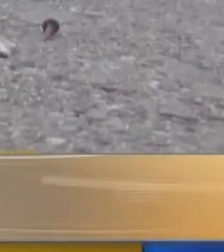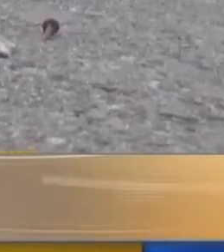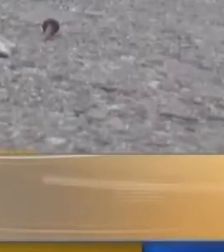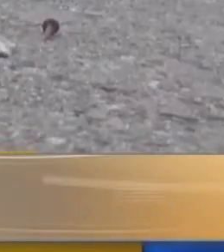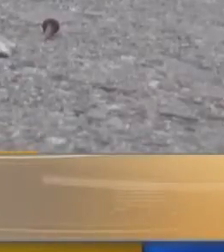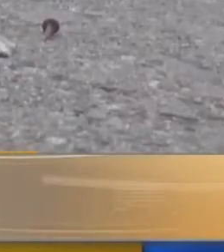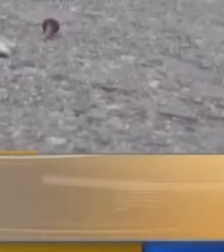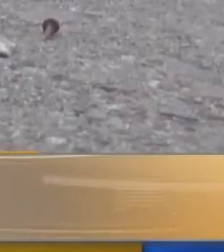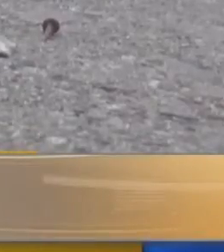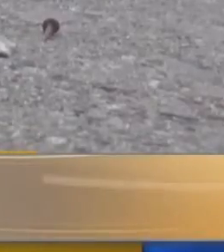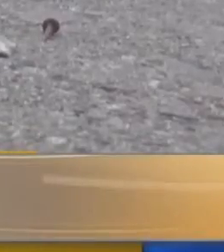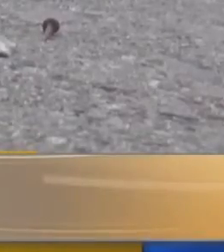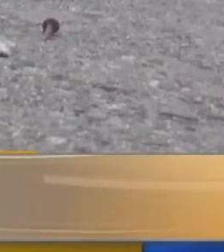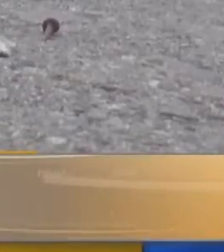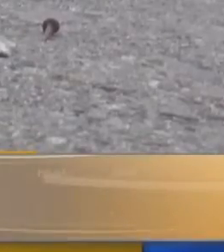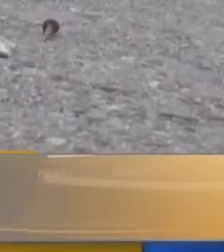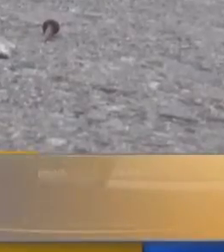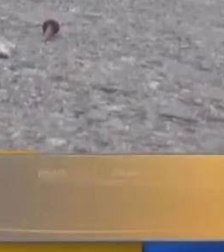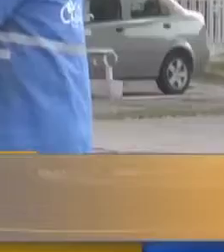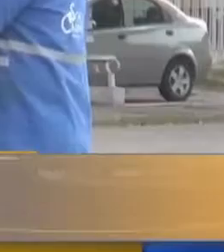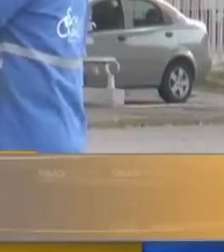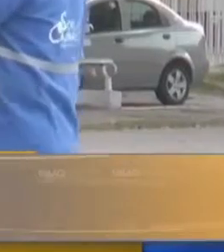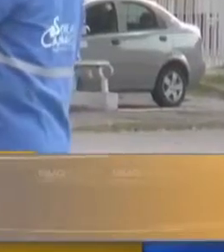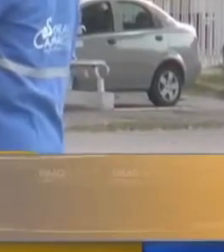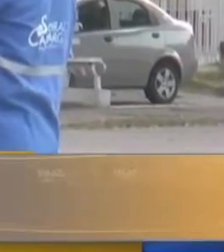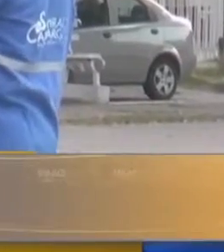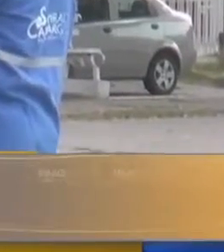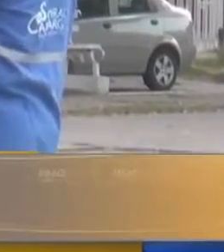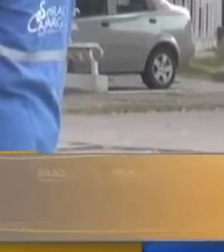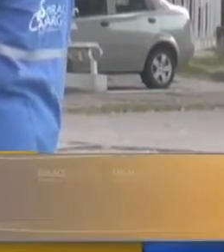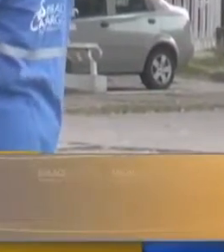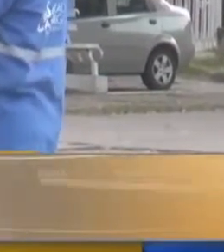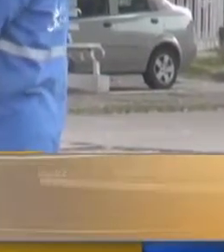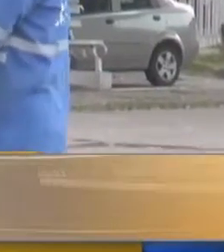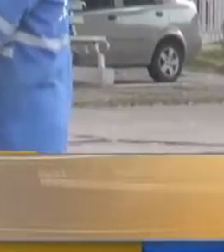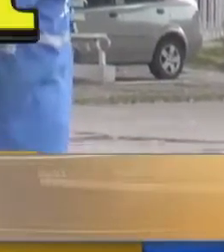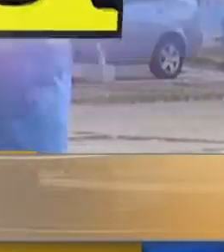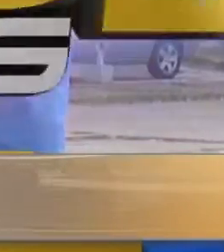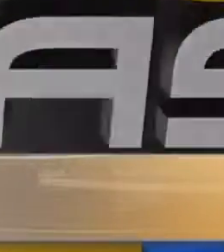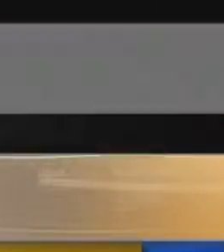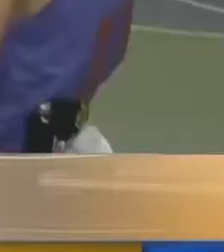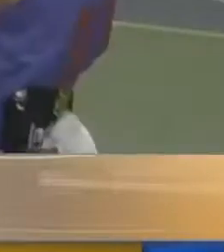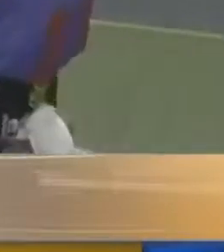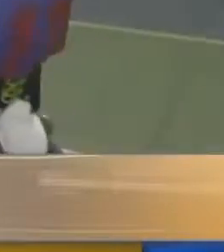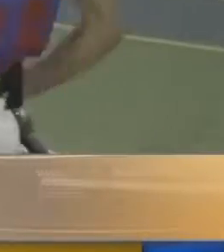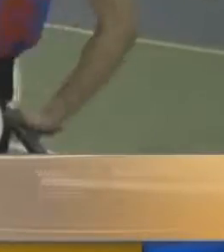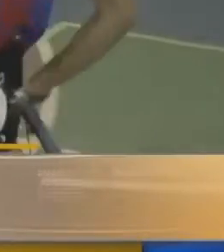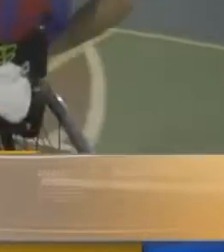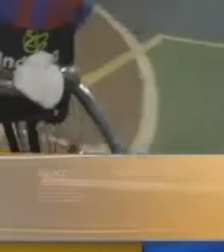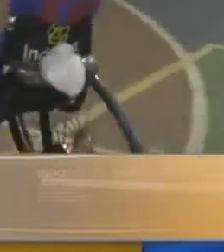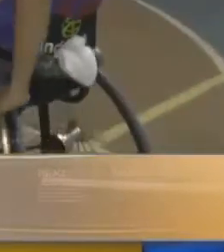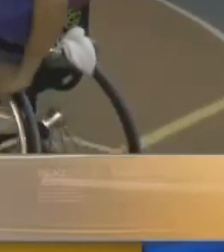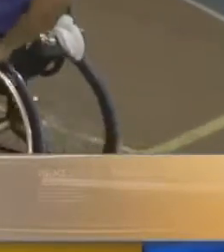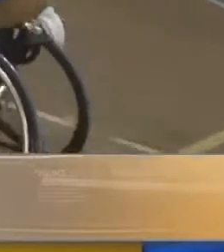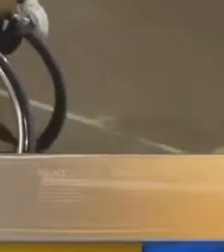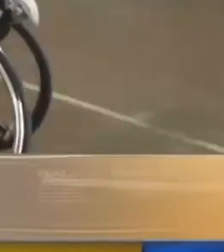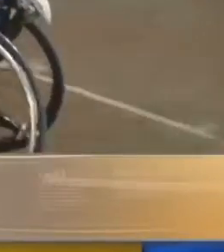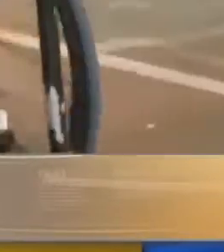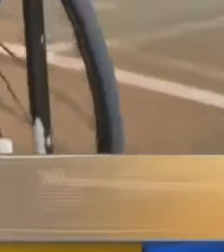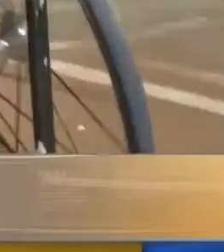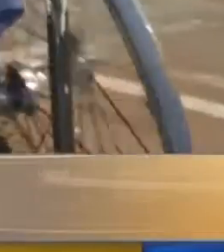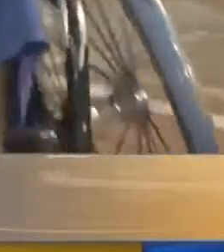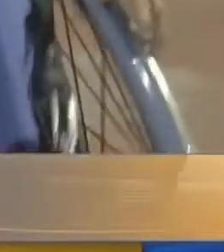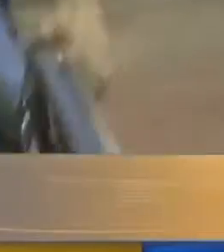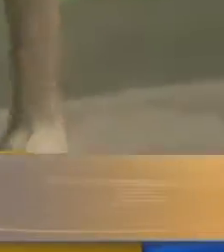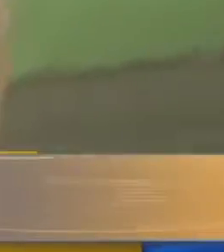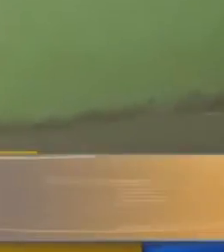Torres. Conductores del Gremio Amarillo hacen un llamado a la prudencia y piden no hacer denuncias sin justificación. En los deportes, la Selección Colombia